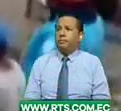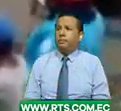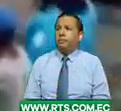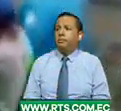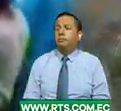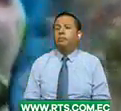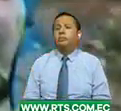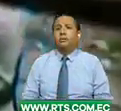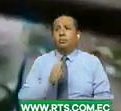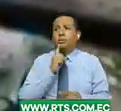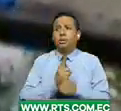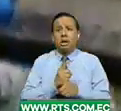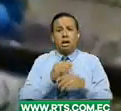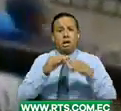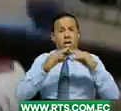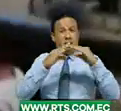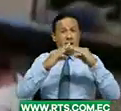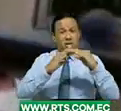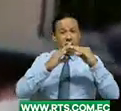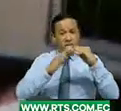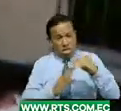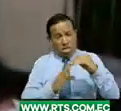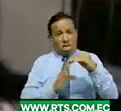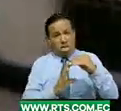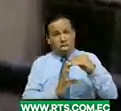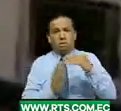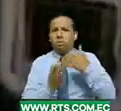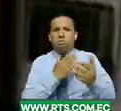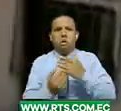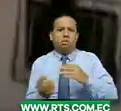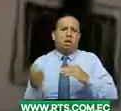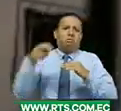El techo casi colapsa, pero siguieron con su labor solidaria.